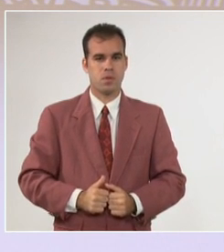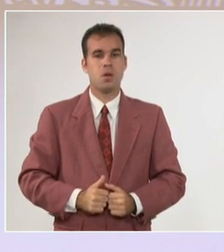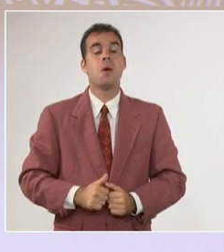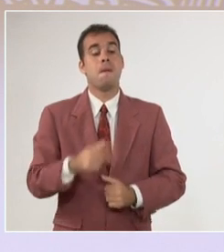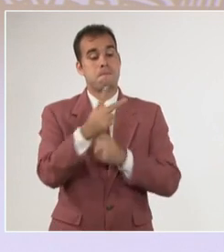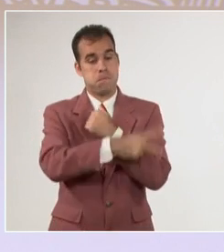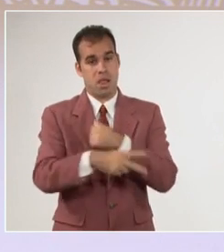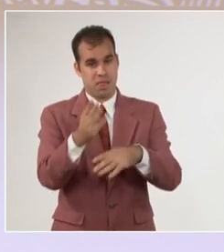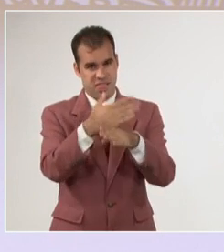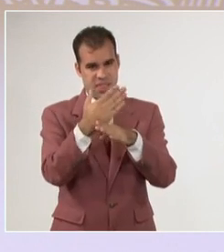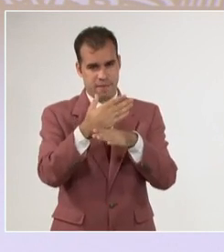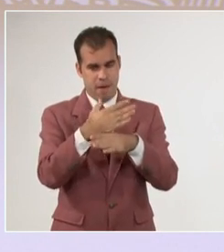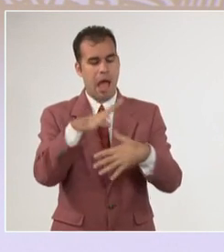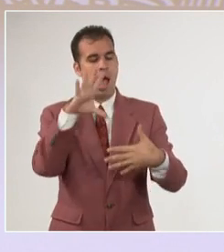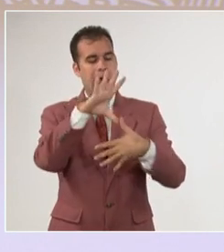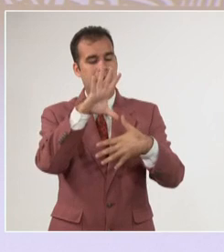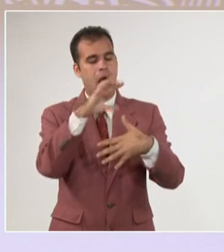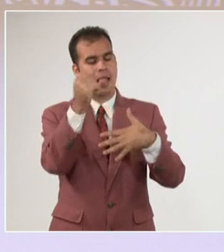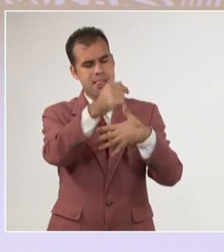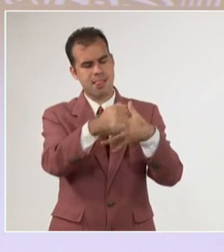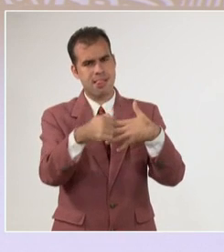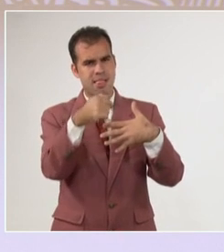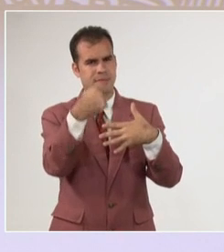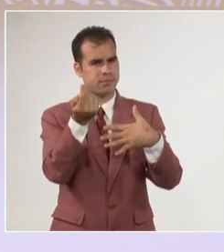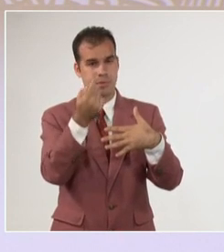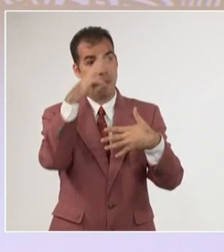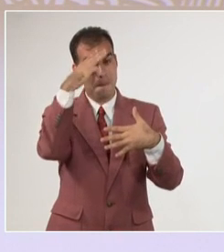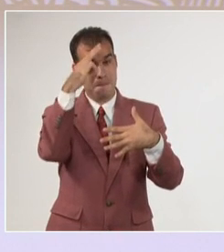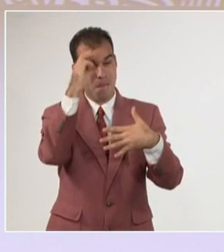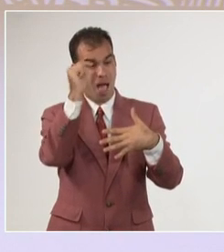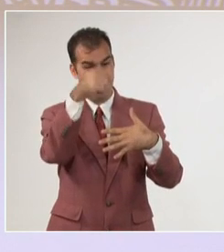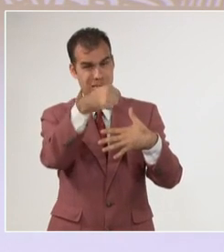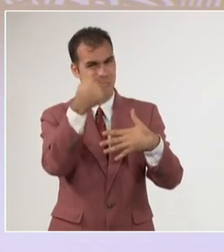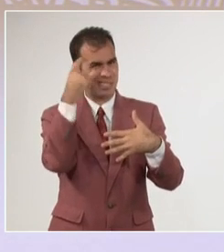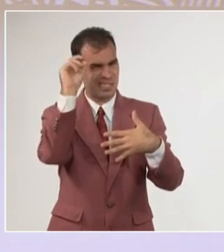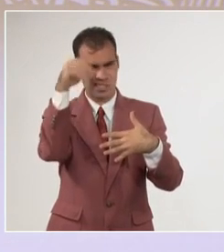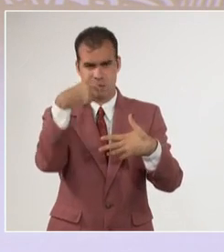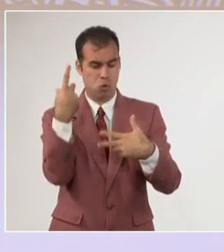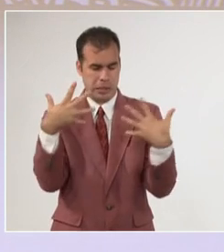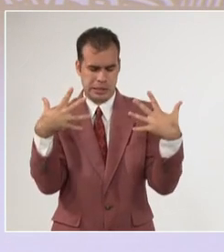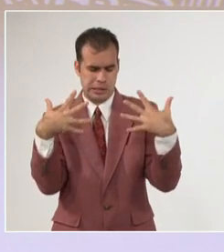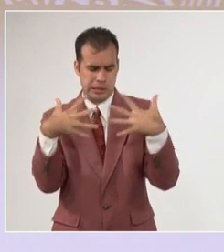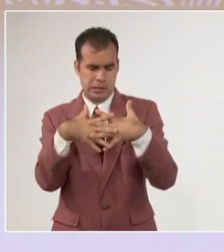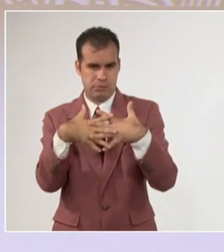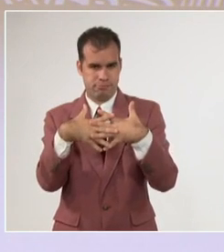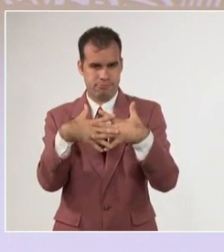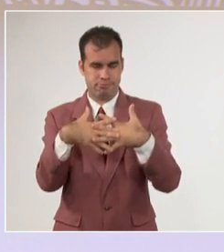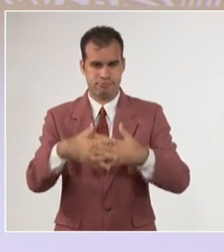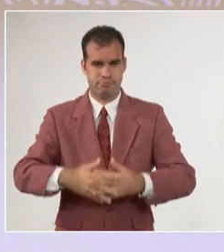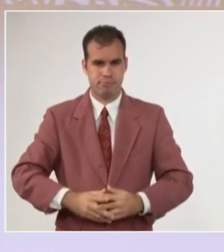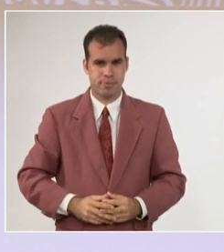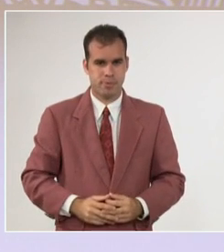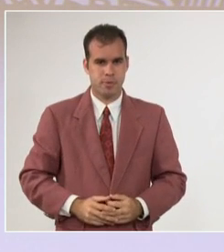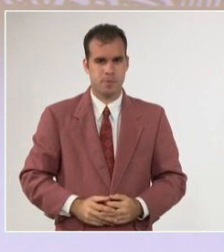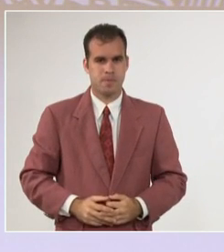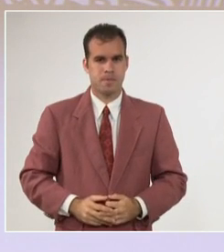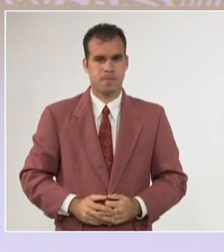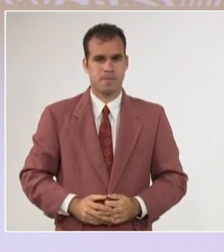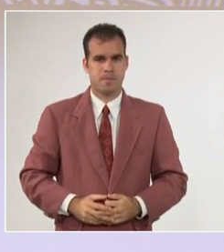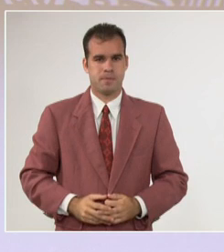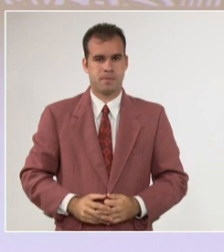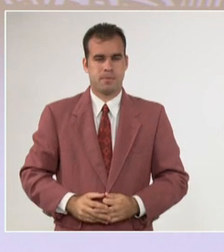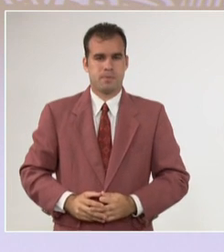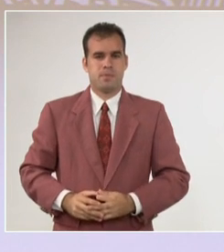cuenta, por muchas razones, como uno de los más entrañables para Cuba. Ese afecto que